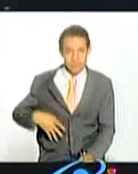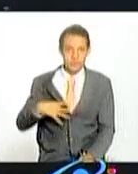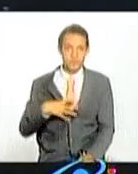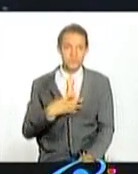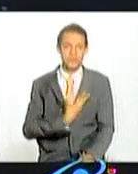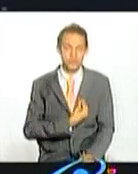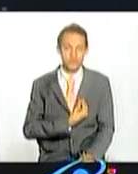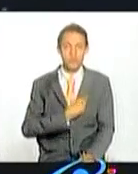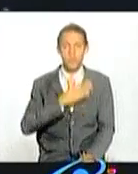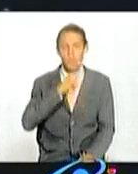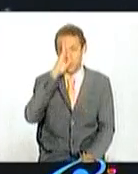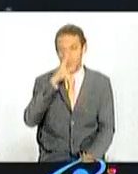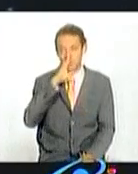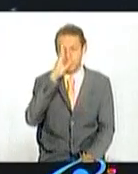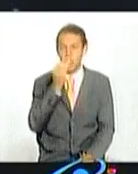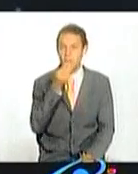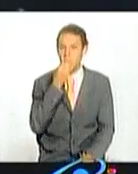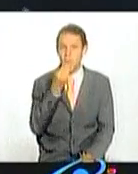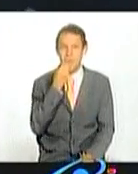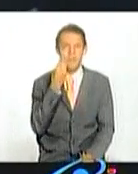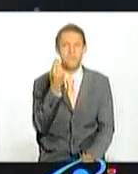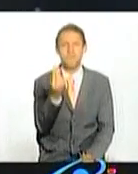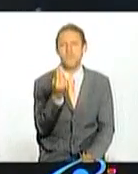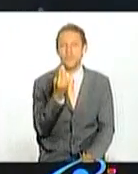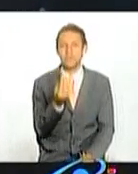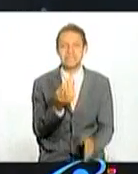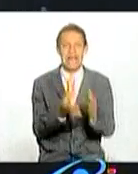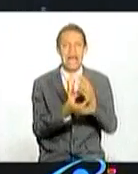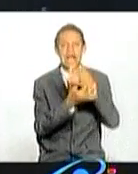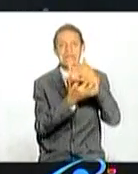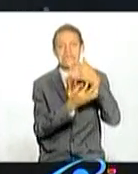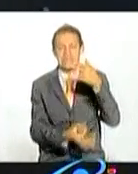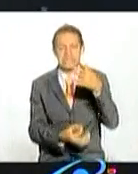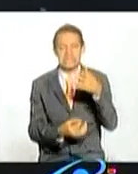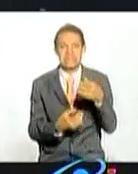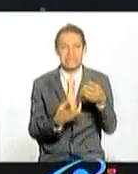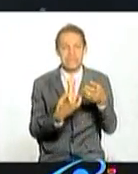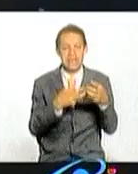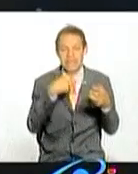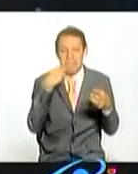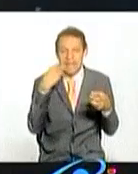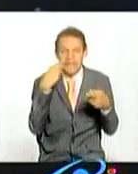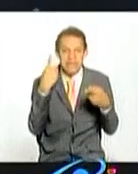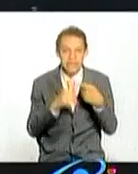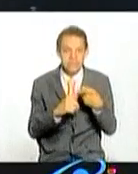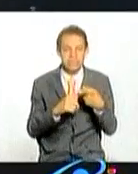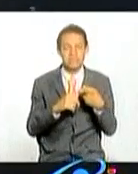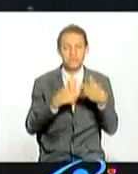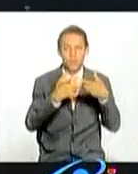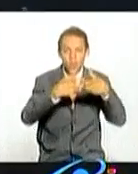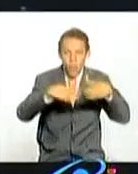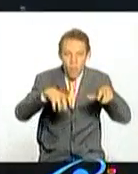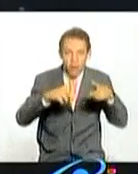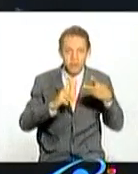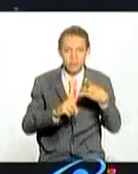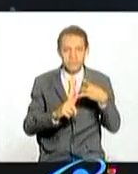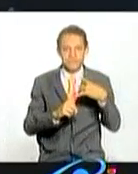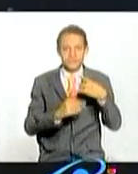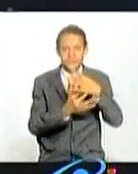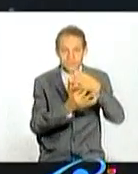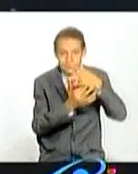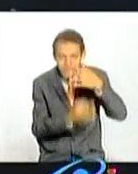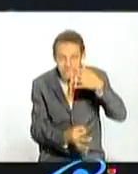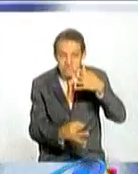una cultura que consumimos muchas grasas, ¿sí? Y estas grasas que consumimos finalmente van a almacenarse en los